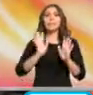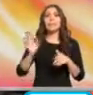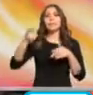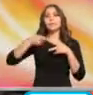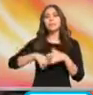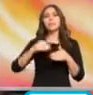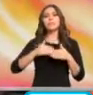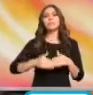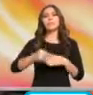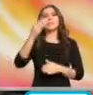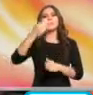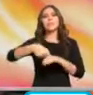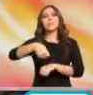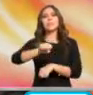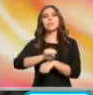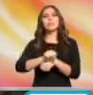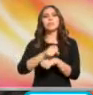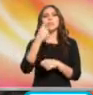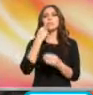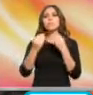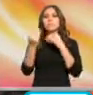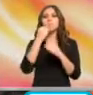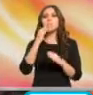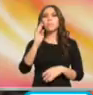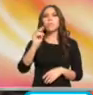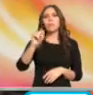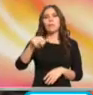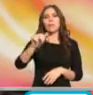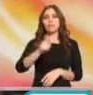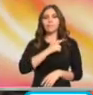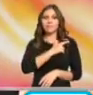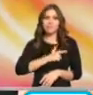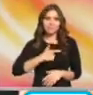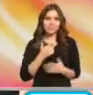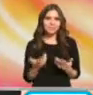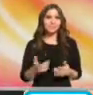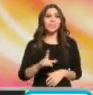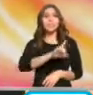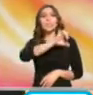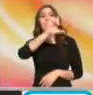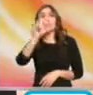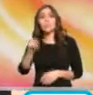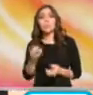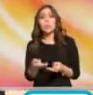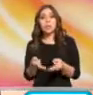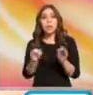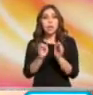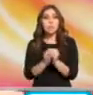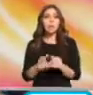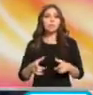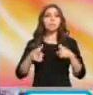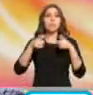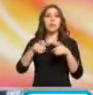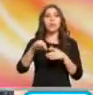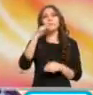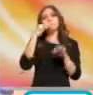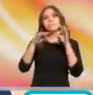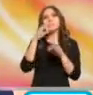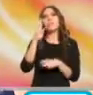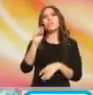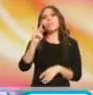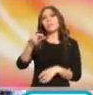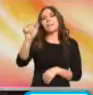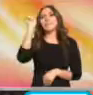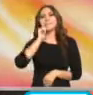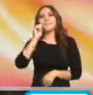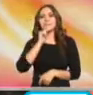semana botanero, ¿no? Sí, señor, lo que nos gusta. Claro. Así es, porque después de los tamales sigue la botana, ¿no? Como siempre. Está muy bien,